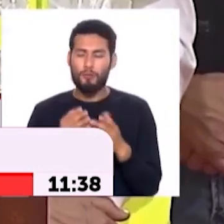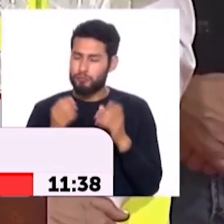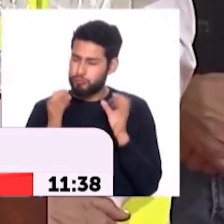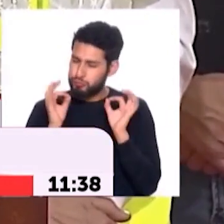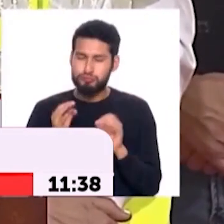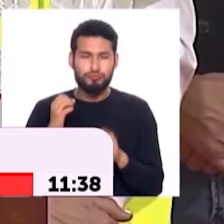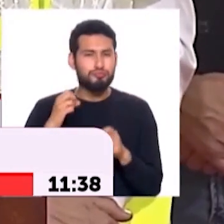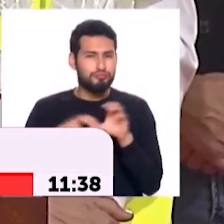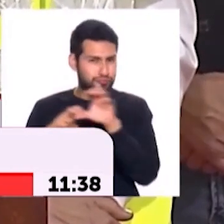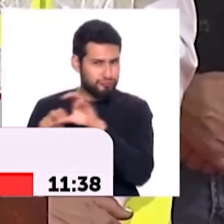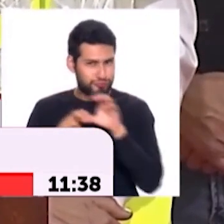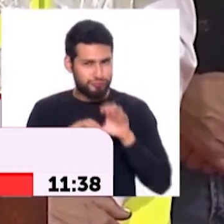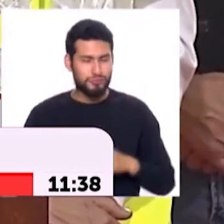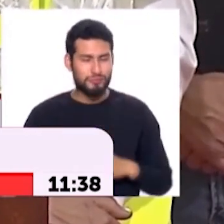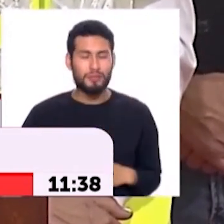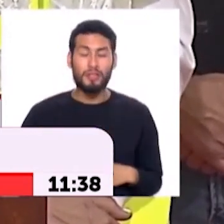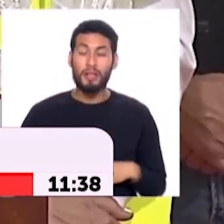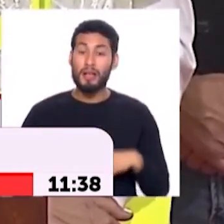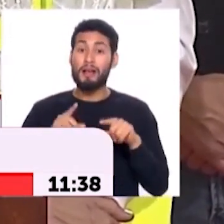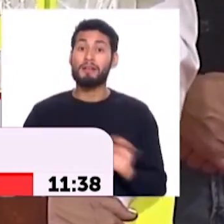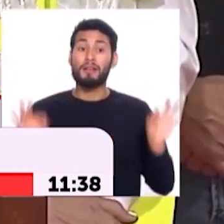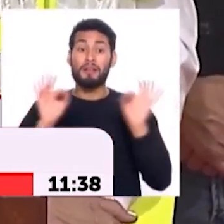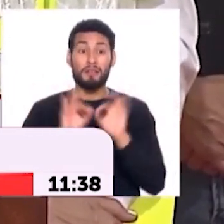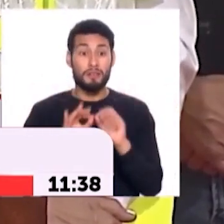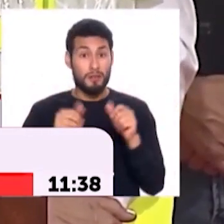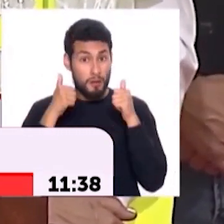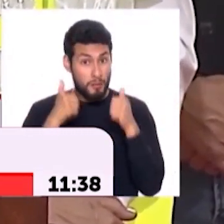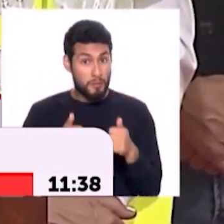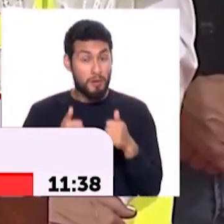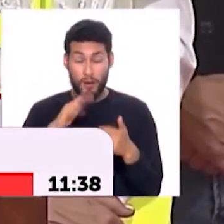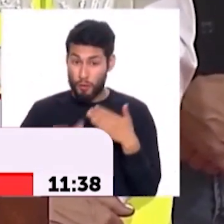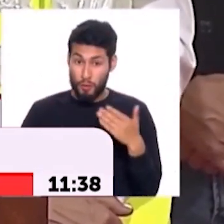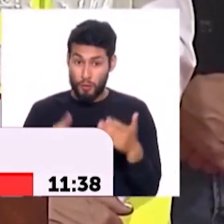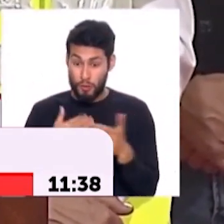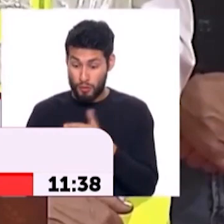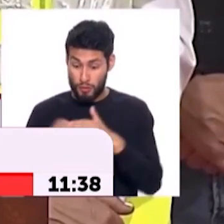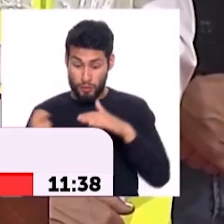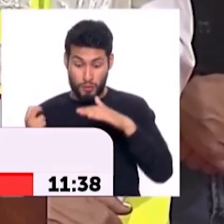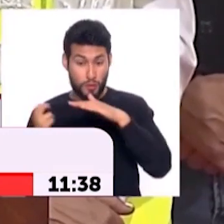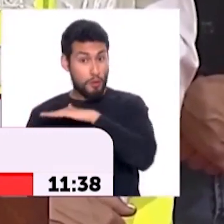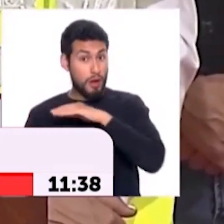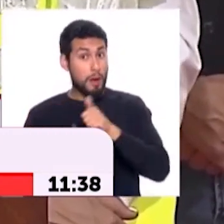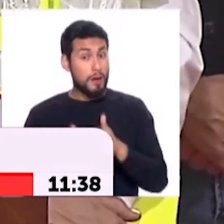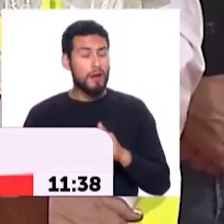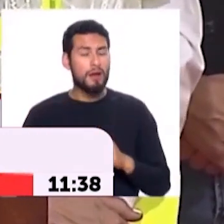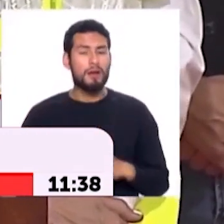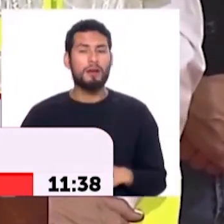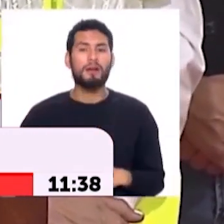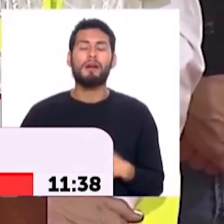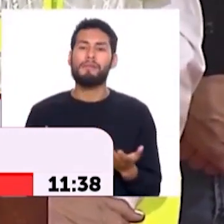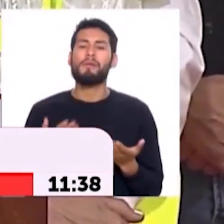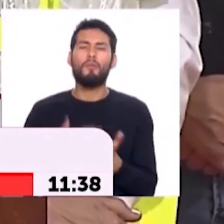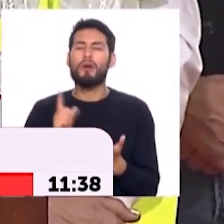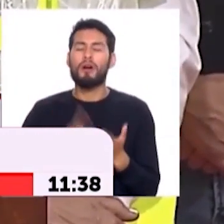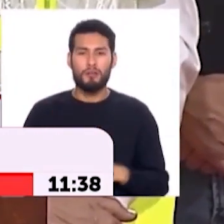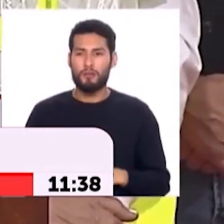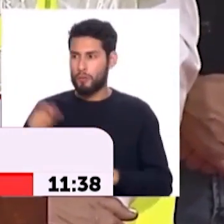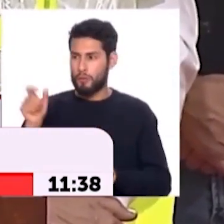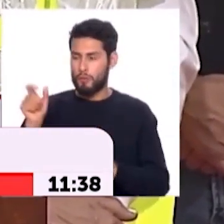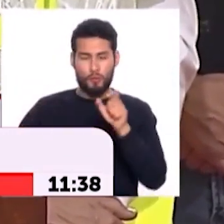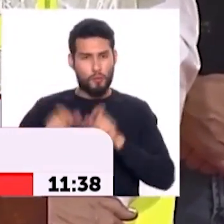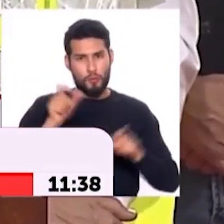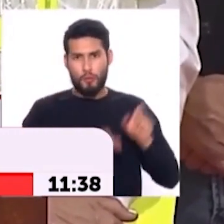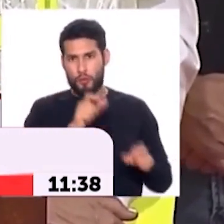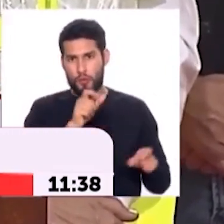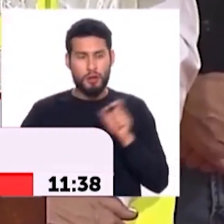los trabajos para que comiencen las operaciones, por lo menos del tramo que ya está mayor, ya hay mayor avance en cuanto